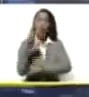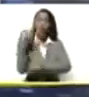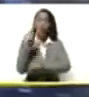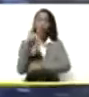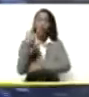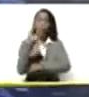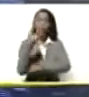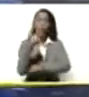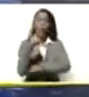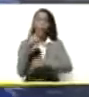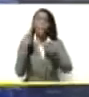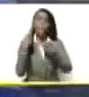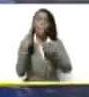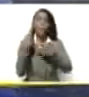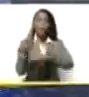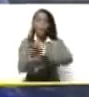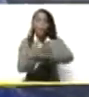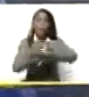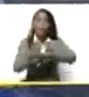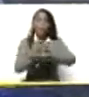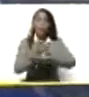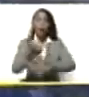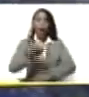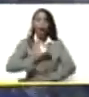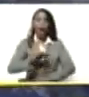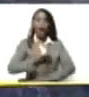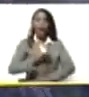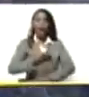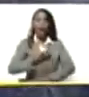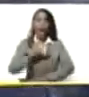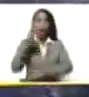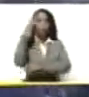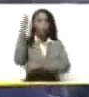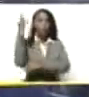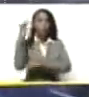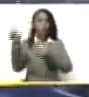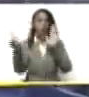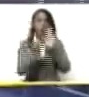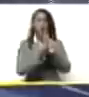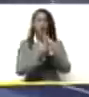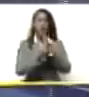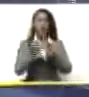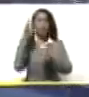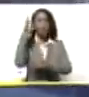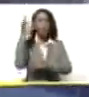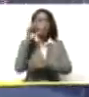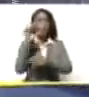las fuerzas económicas reales de la sociedad venezolana